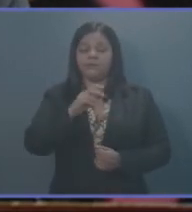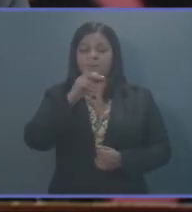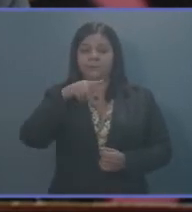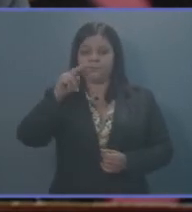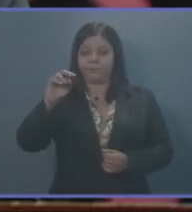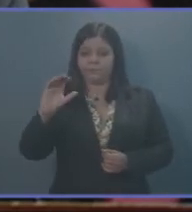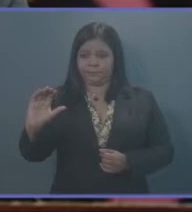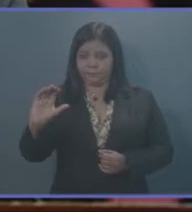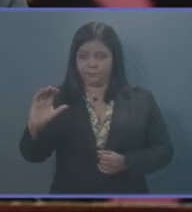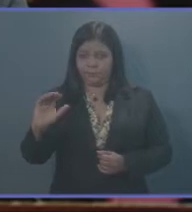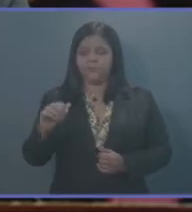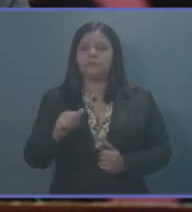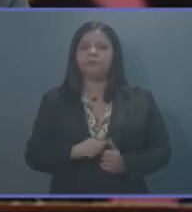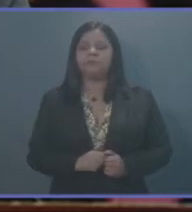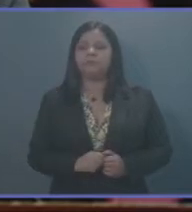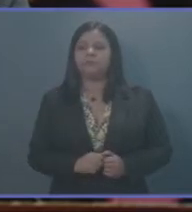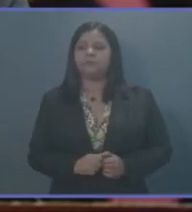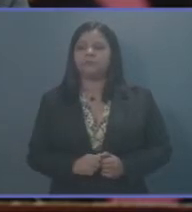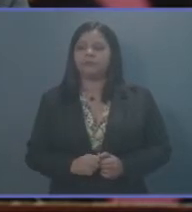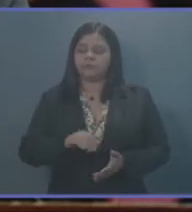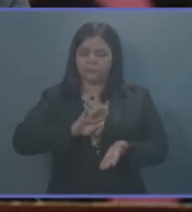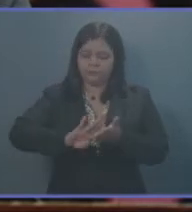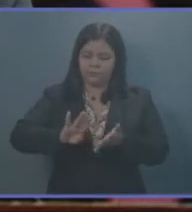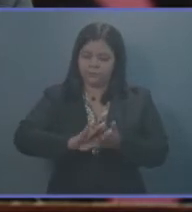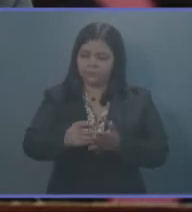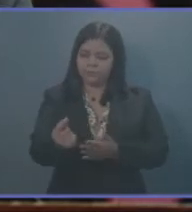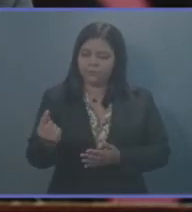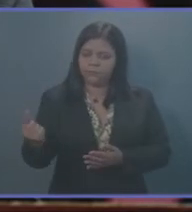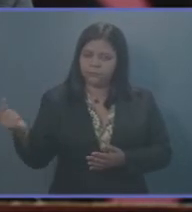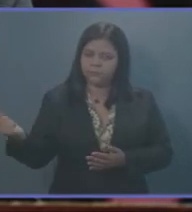PNC policial, remuneraciones,